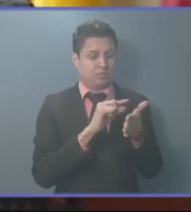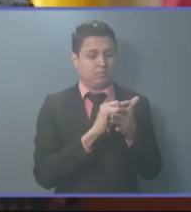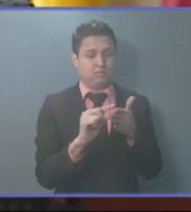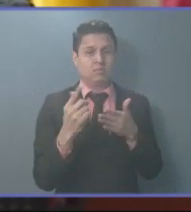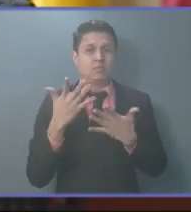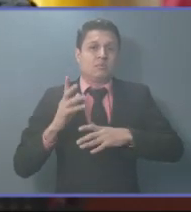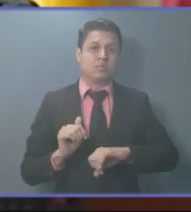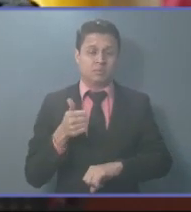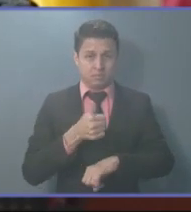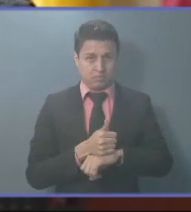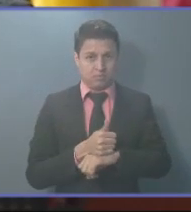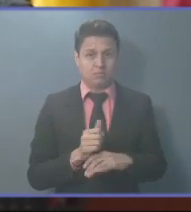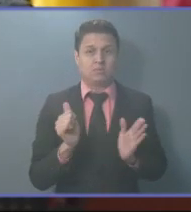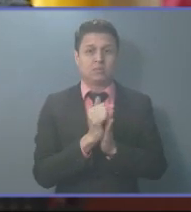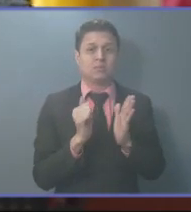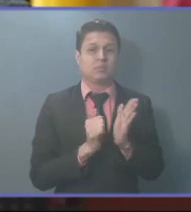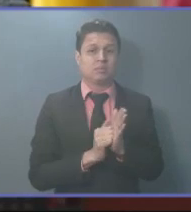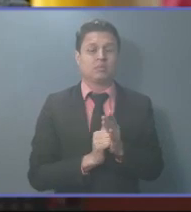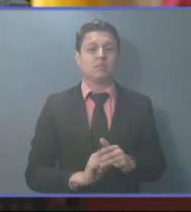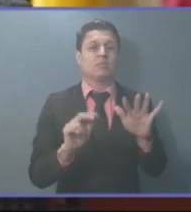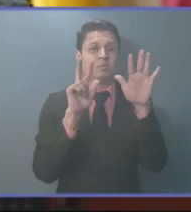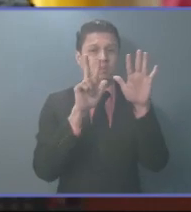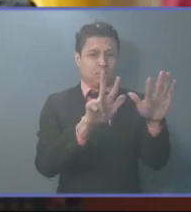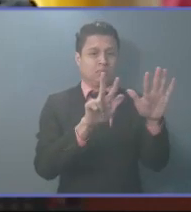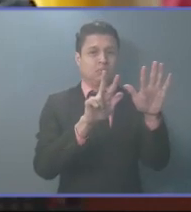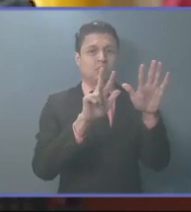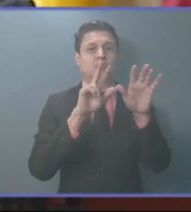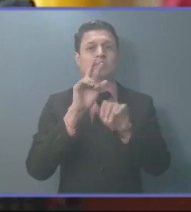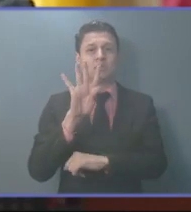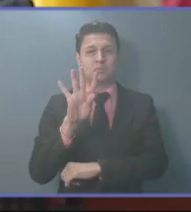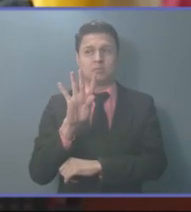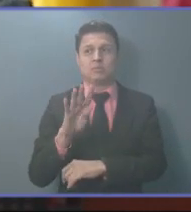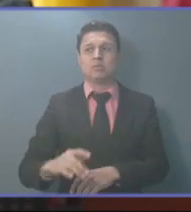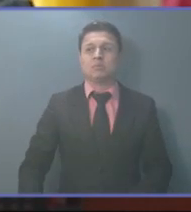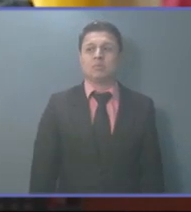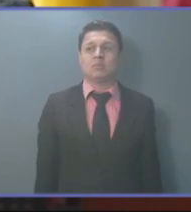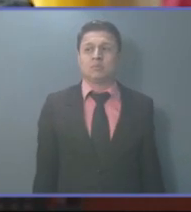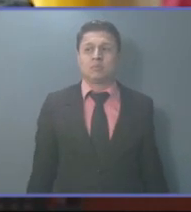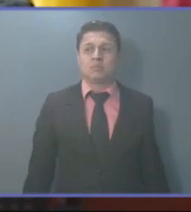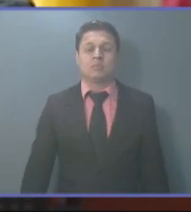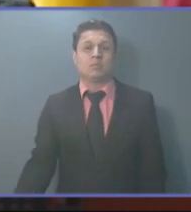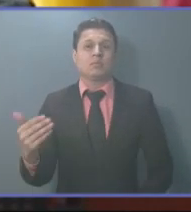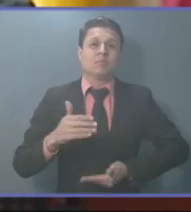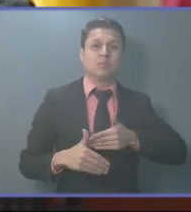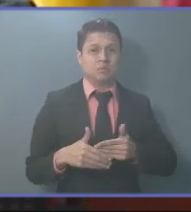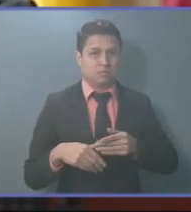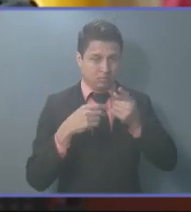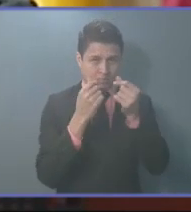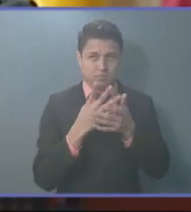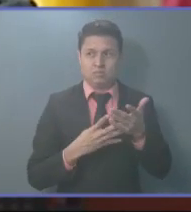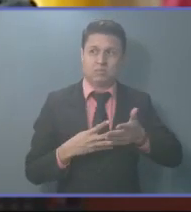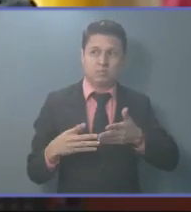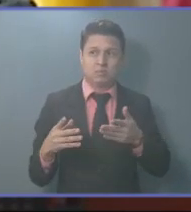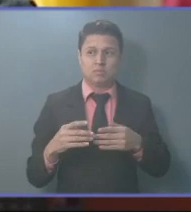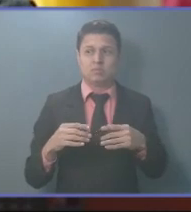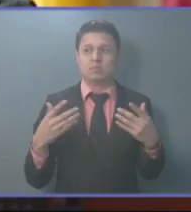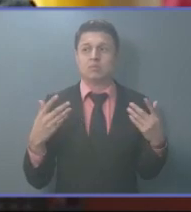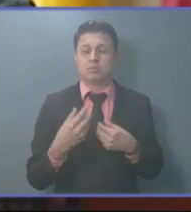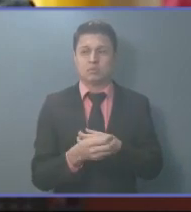a lo establecido en el artículo 84 de las disposiciones generales del presupuesto las